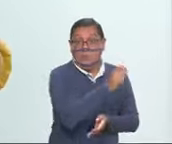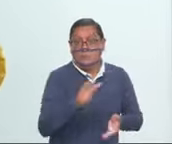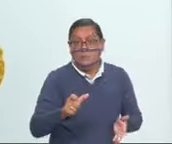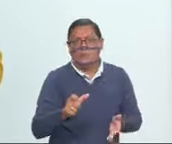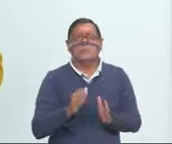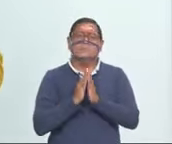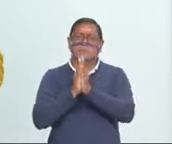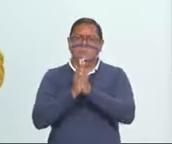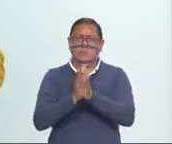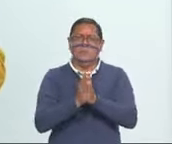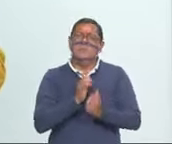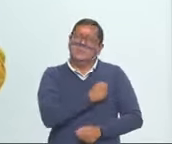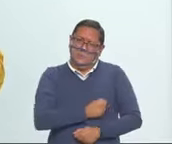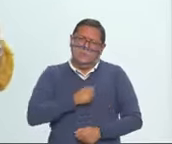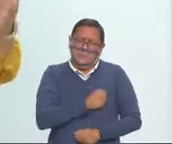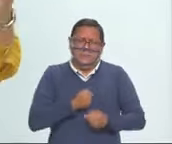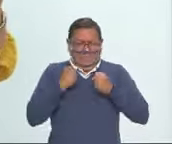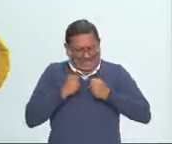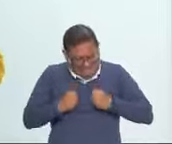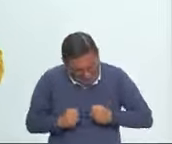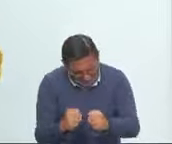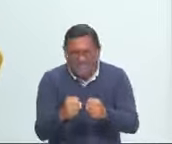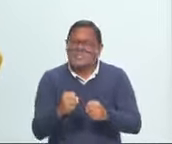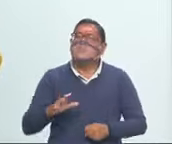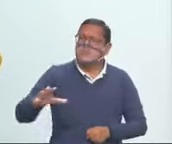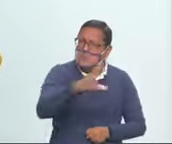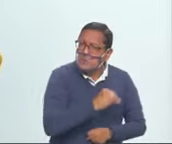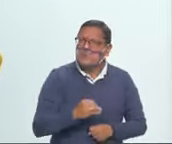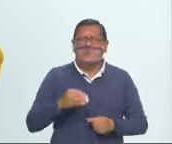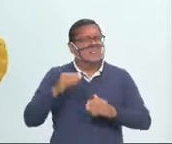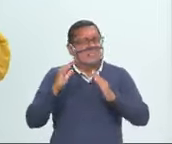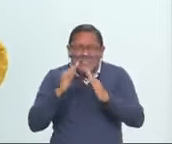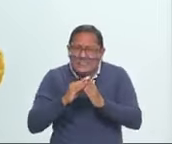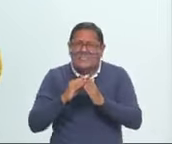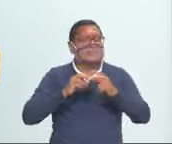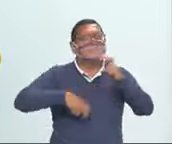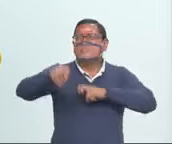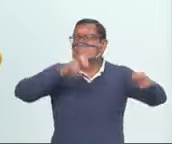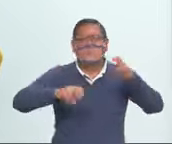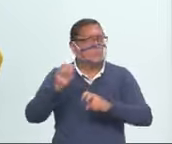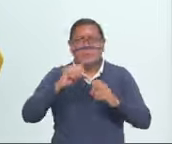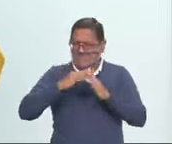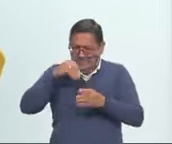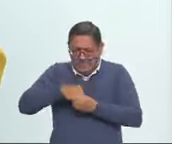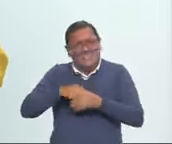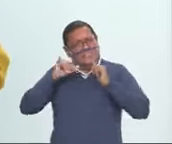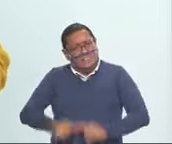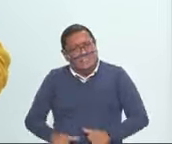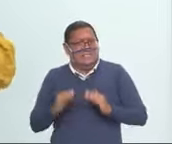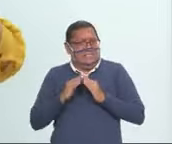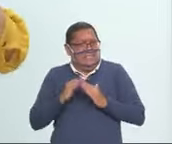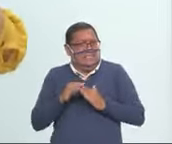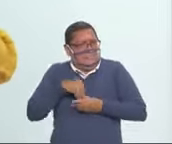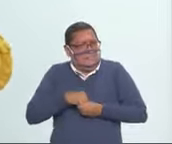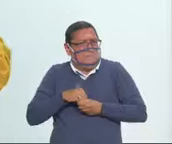pedimos un esfuerzo adicional, quedémonos este fin de semana en casa, evitemos la